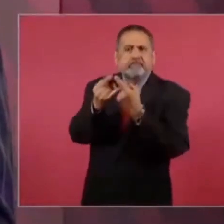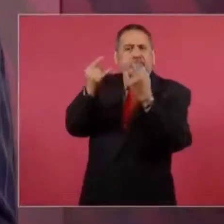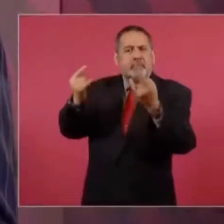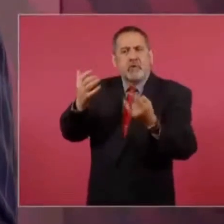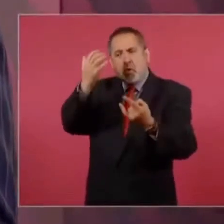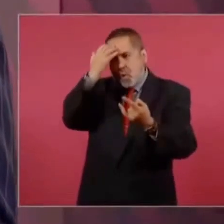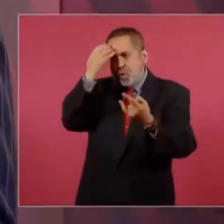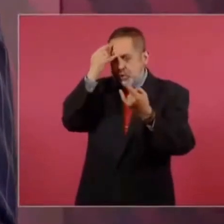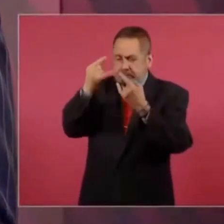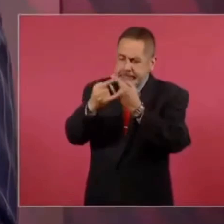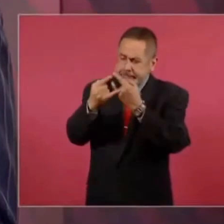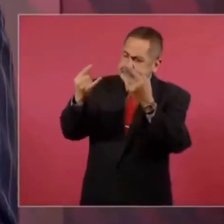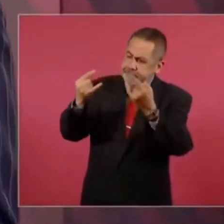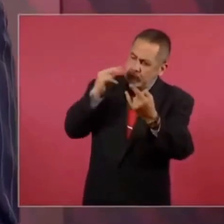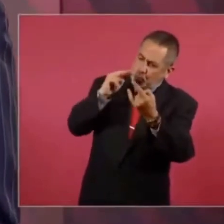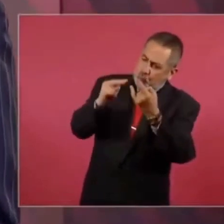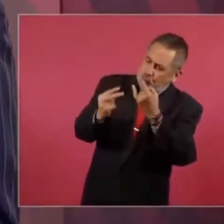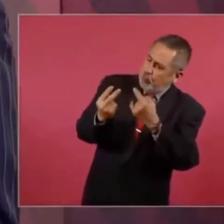conocer